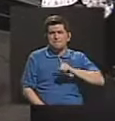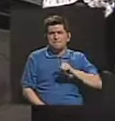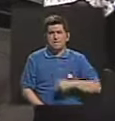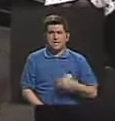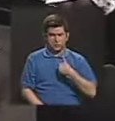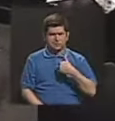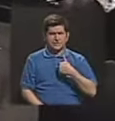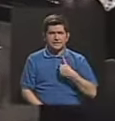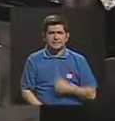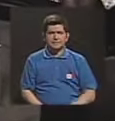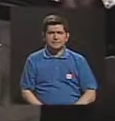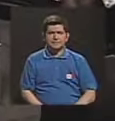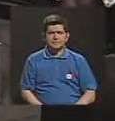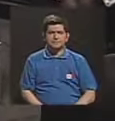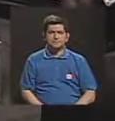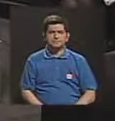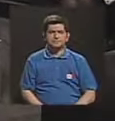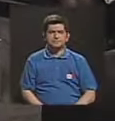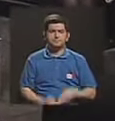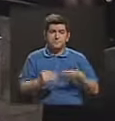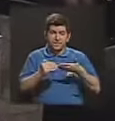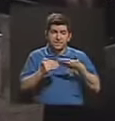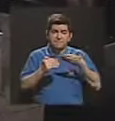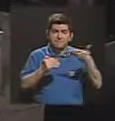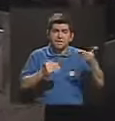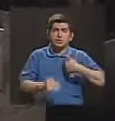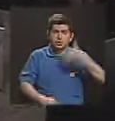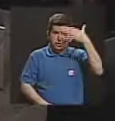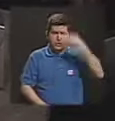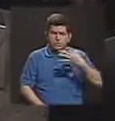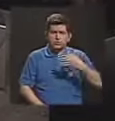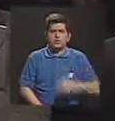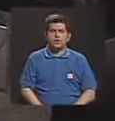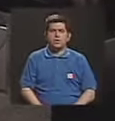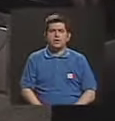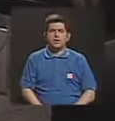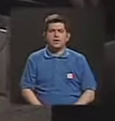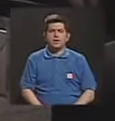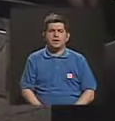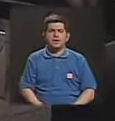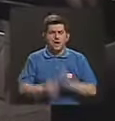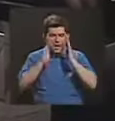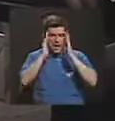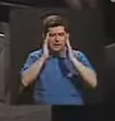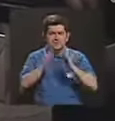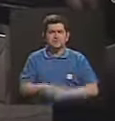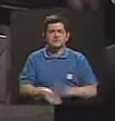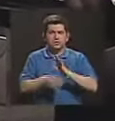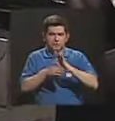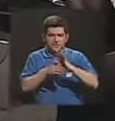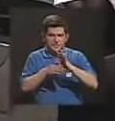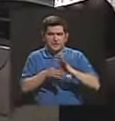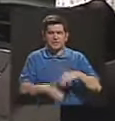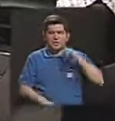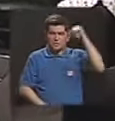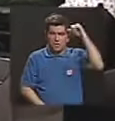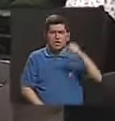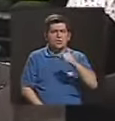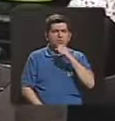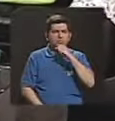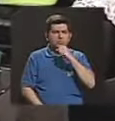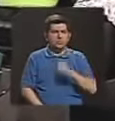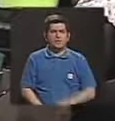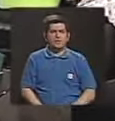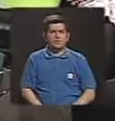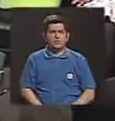mitificado, ¿se puede decir eso? Hay factores, en realidad yo creo que mucho el trato que le damos al adulto mayor también lo